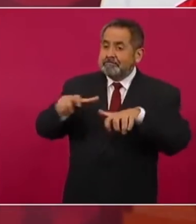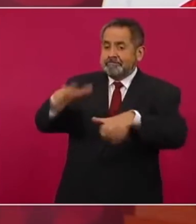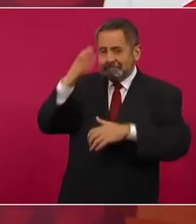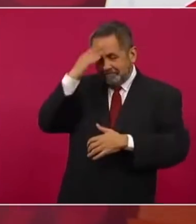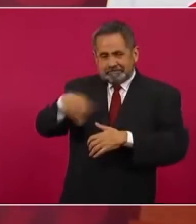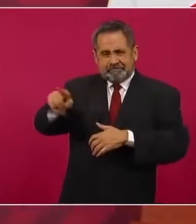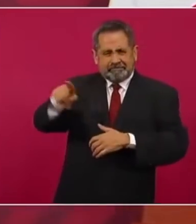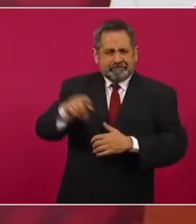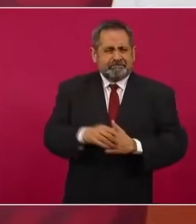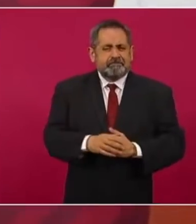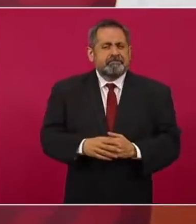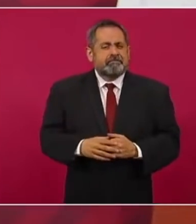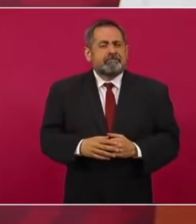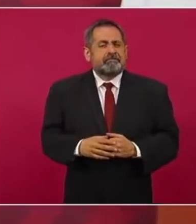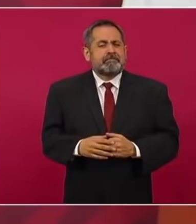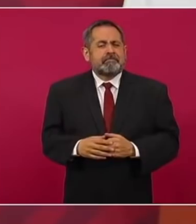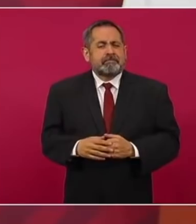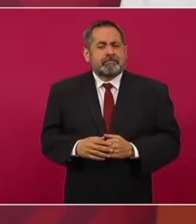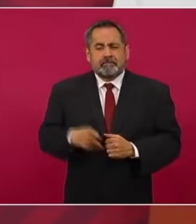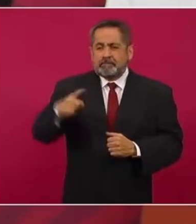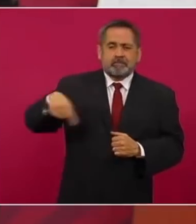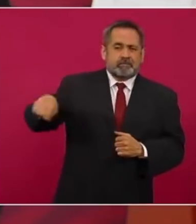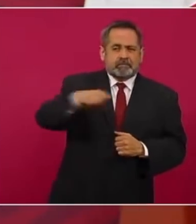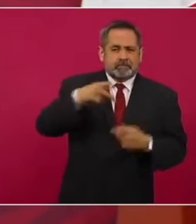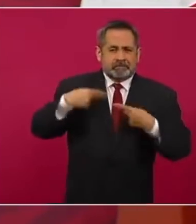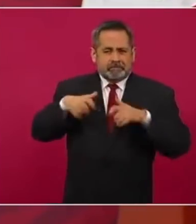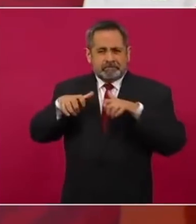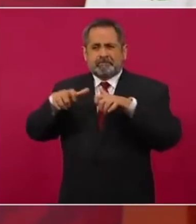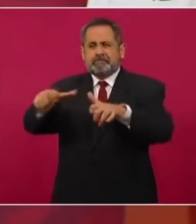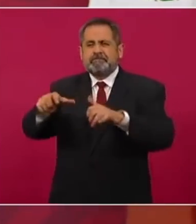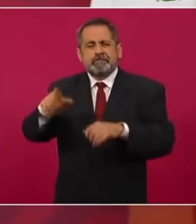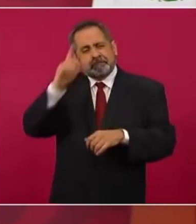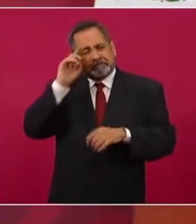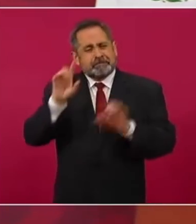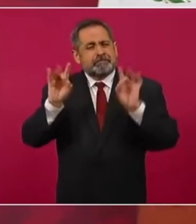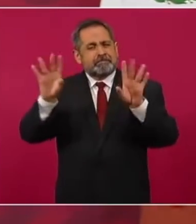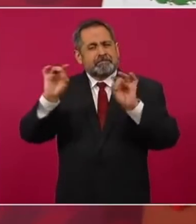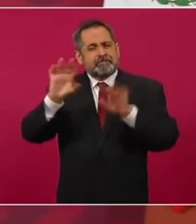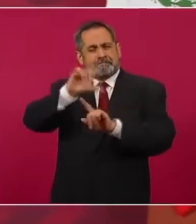El pueblo es mi ángel de la guarda.